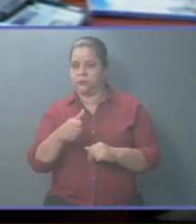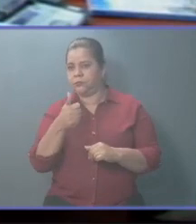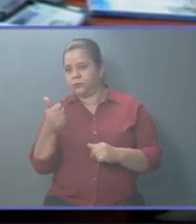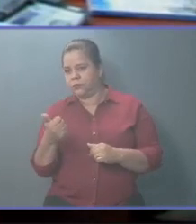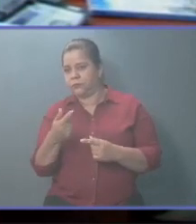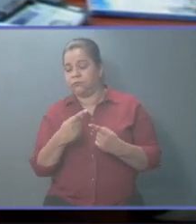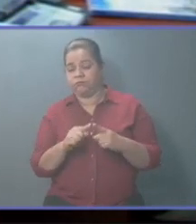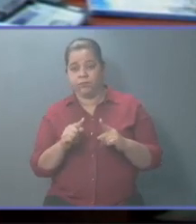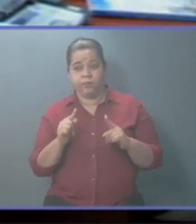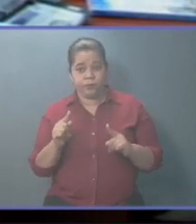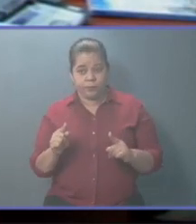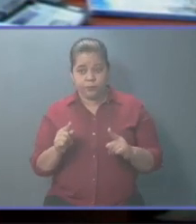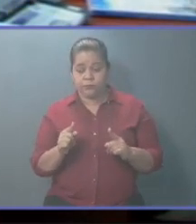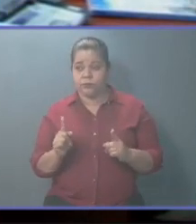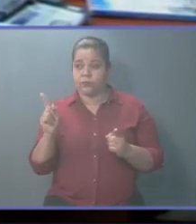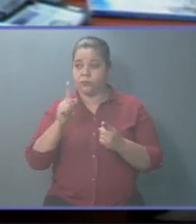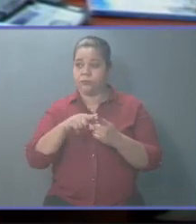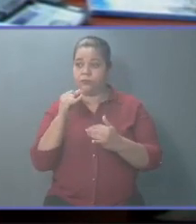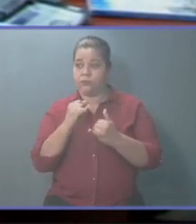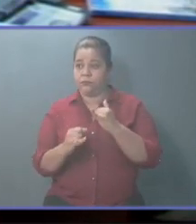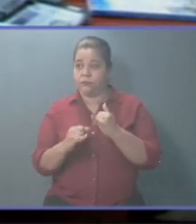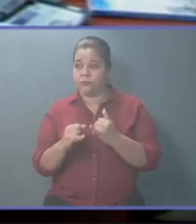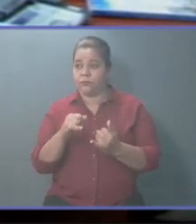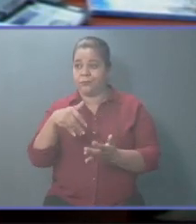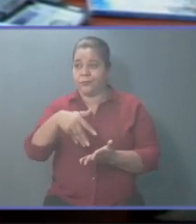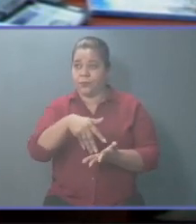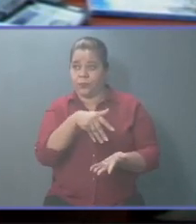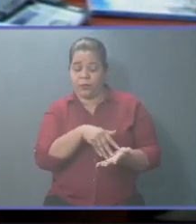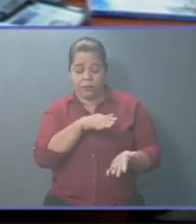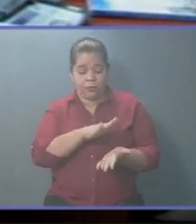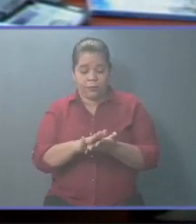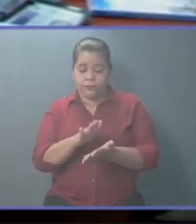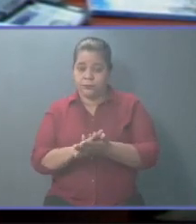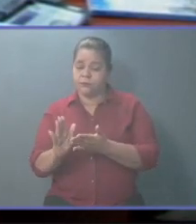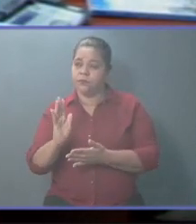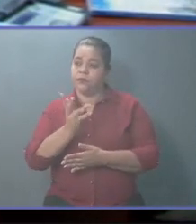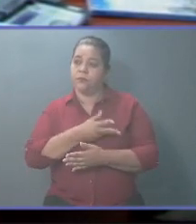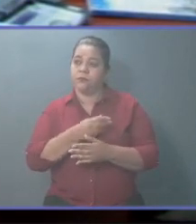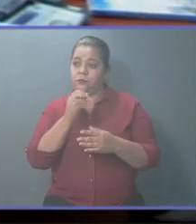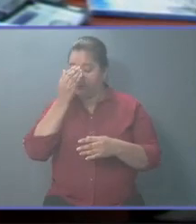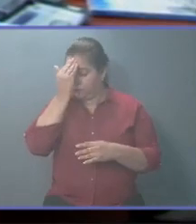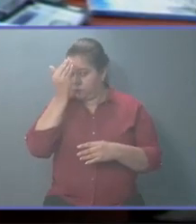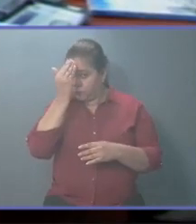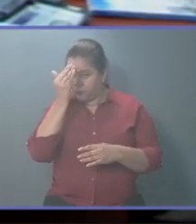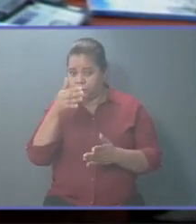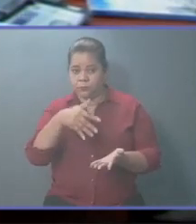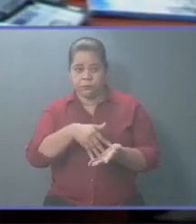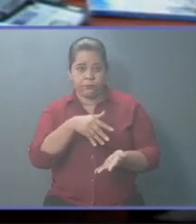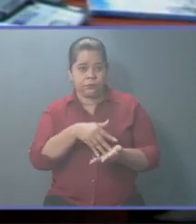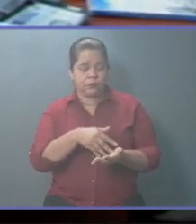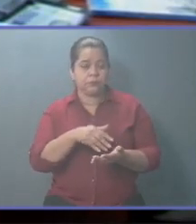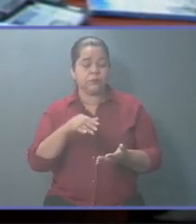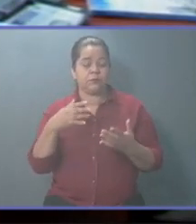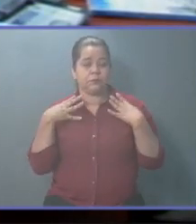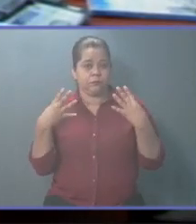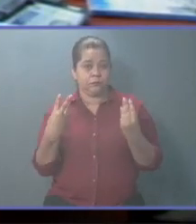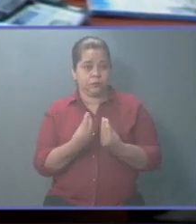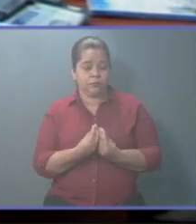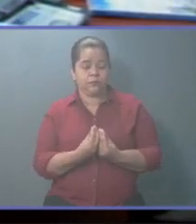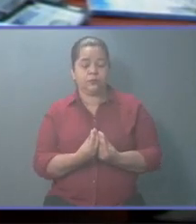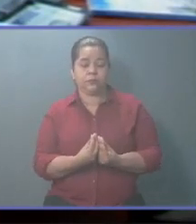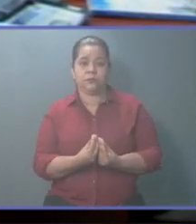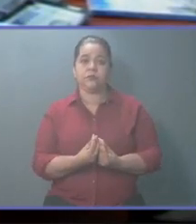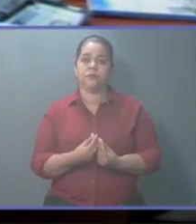fin, al final es el pueblo el que paga, ¿verdad?, con lo que le llamamos la deuda social. Son generaciones quizás